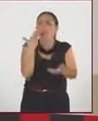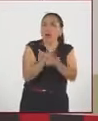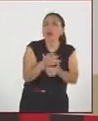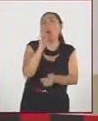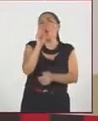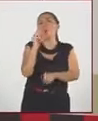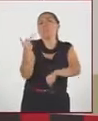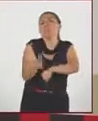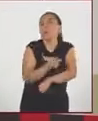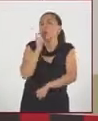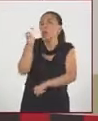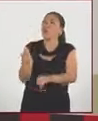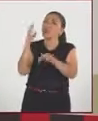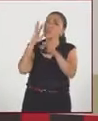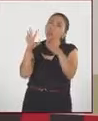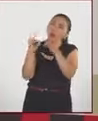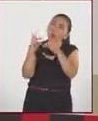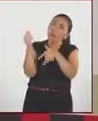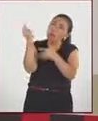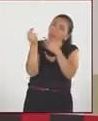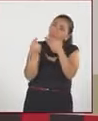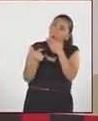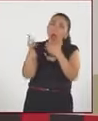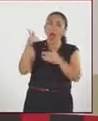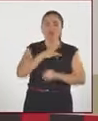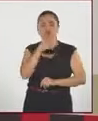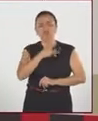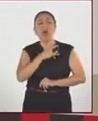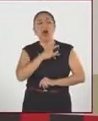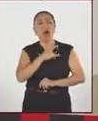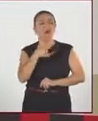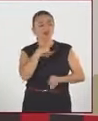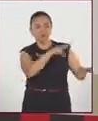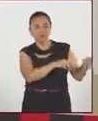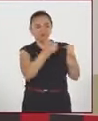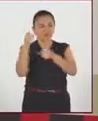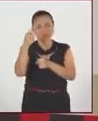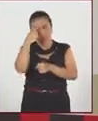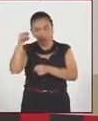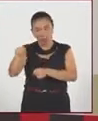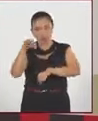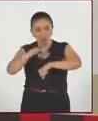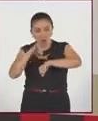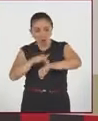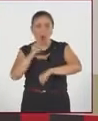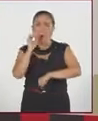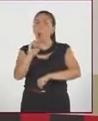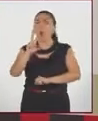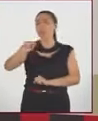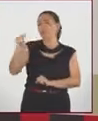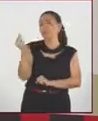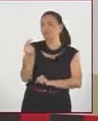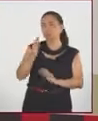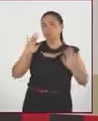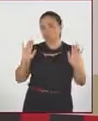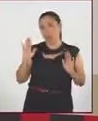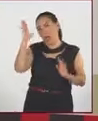clase para que puedan determinar si es necesaria la participación de algún especialista o